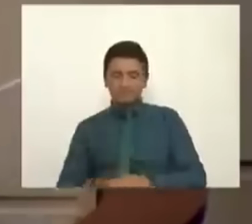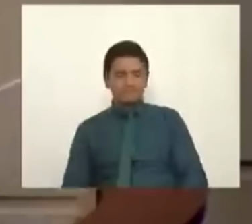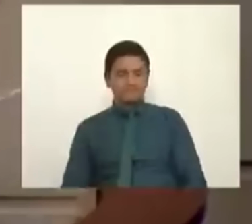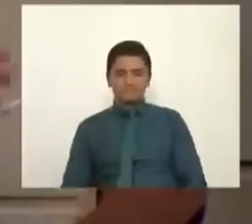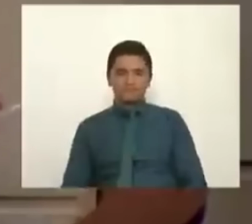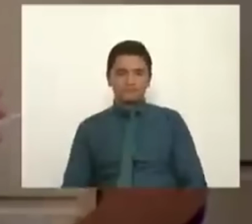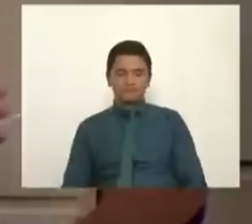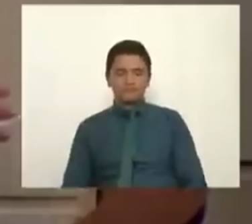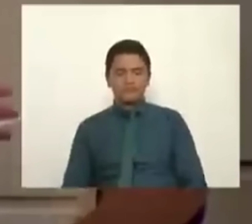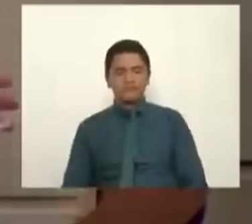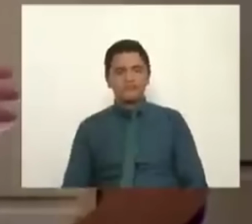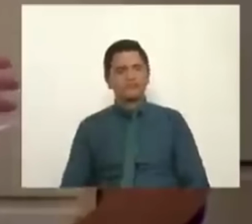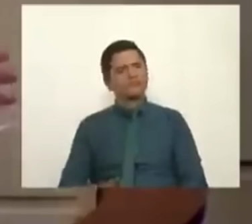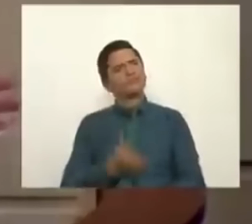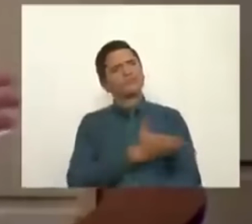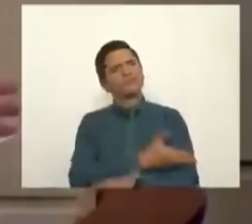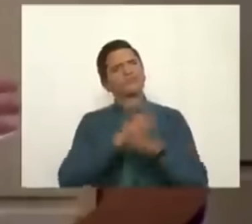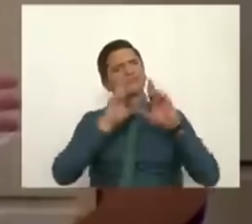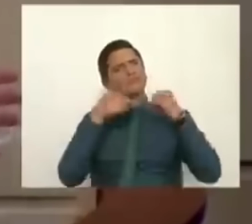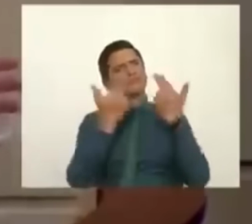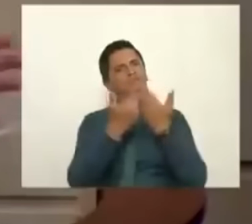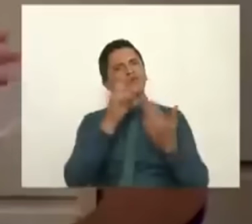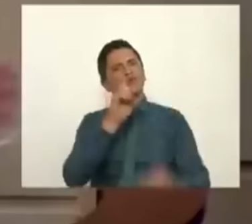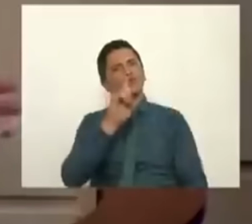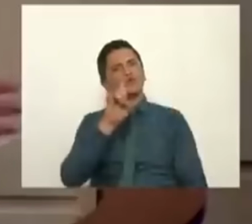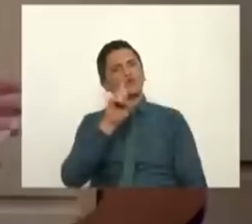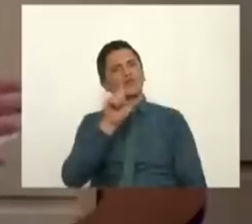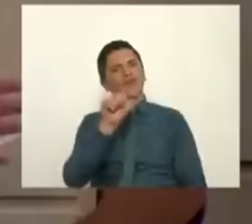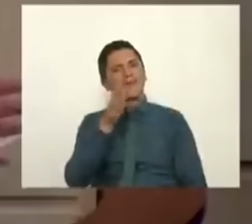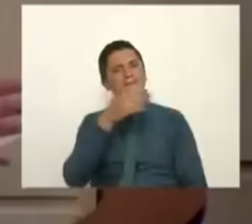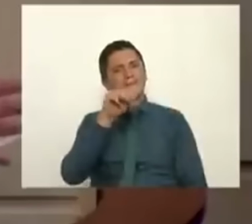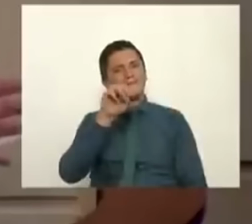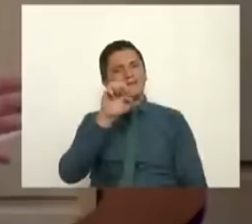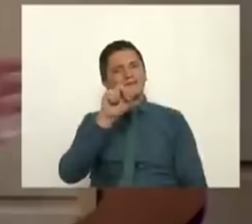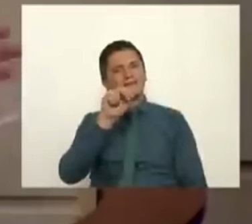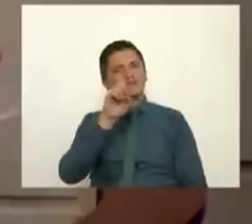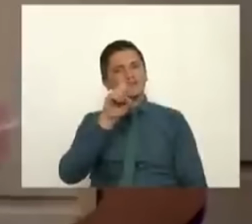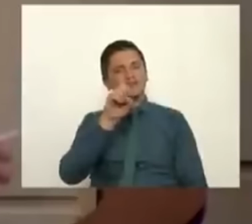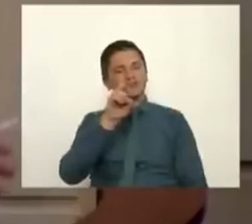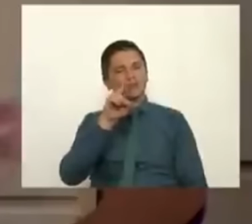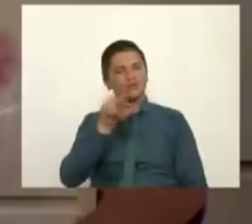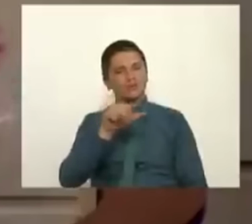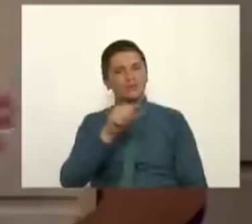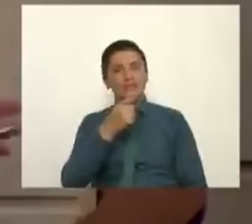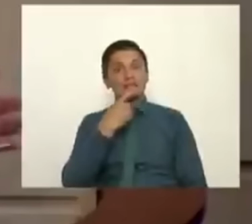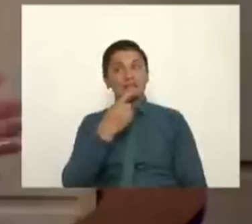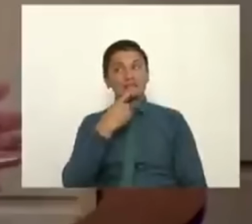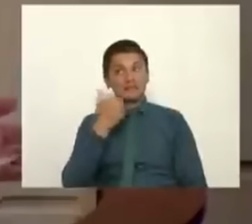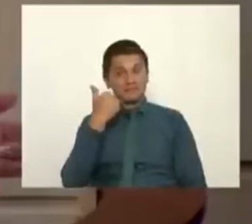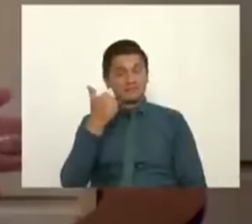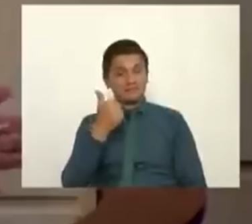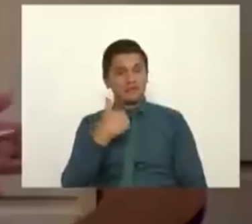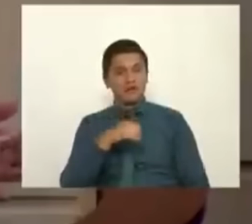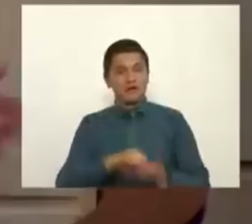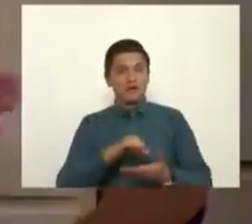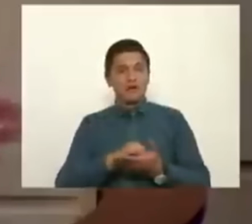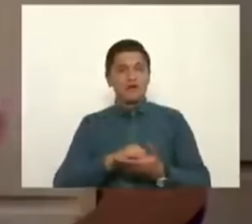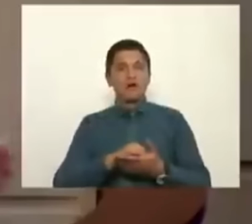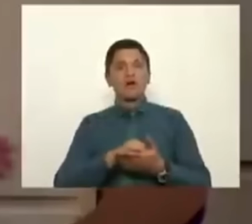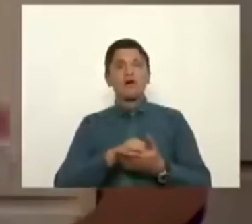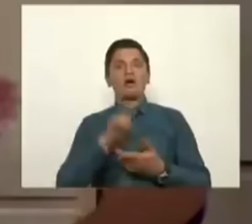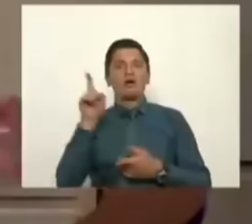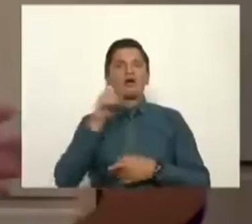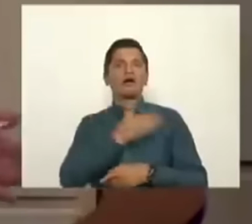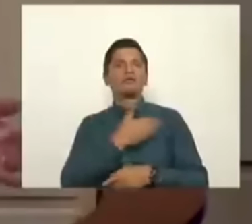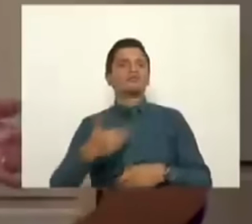En la reunión con el señor Duda Mendoza dicen que participa el actual presidente de la República,